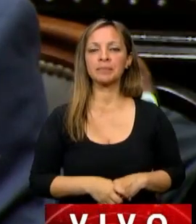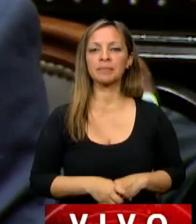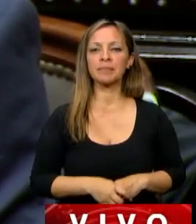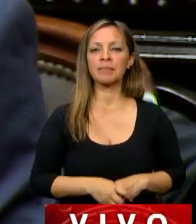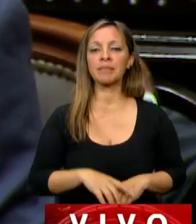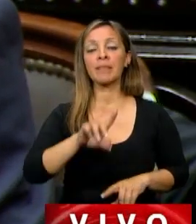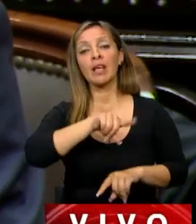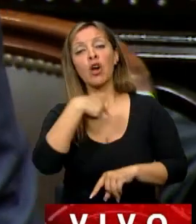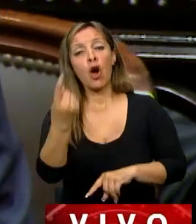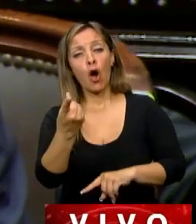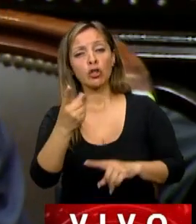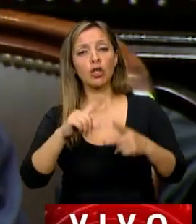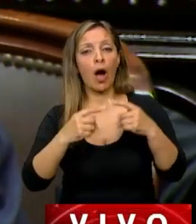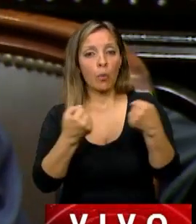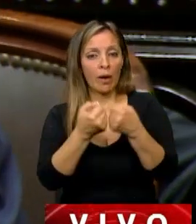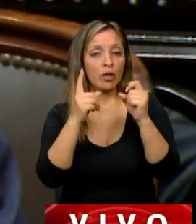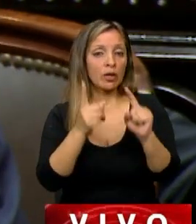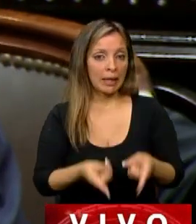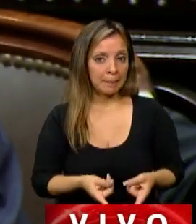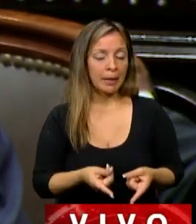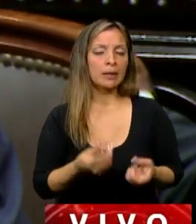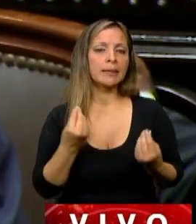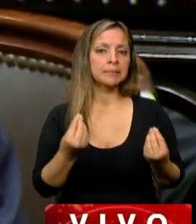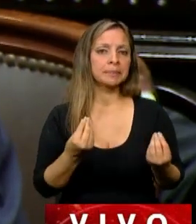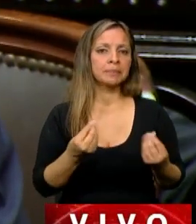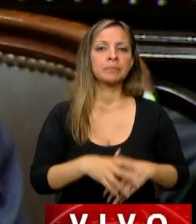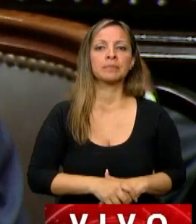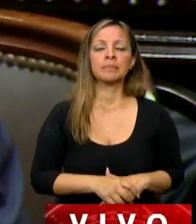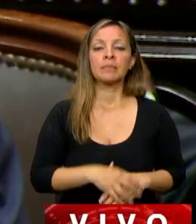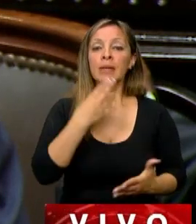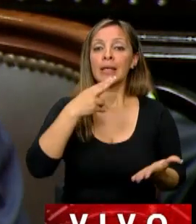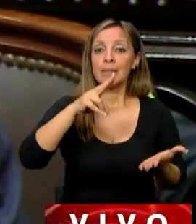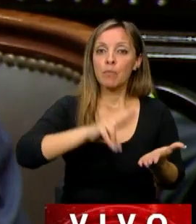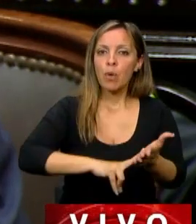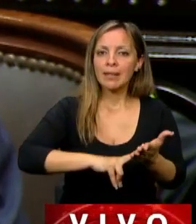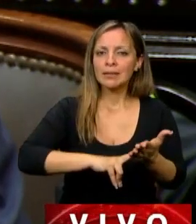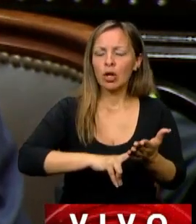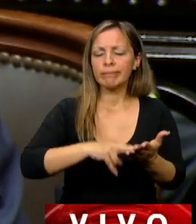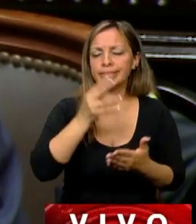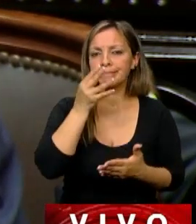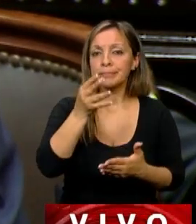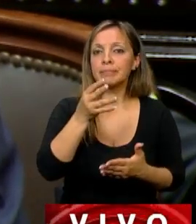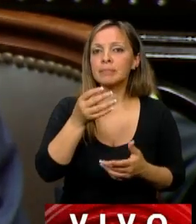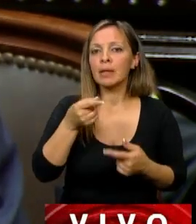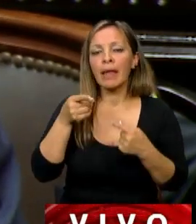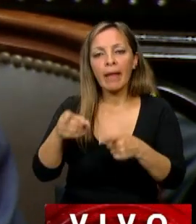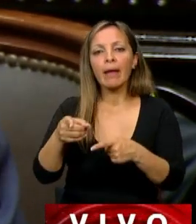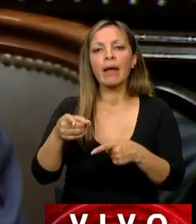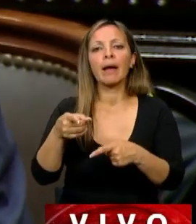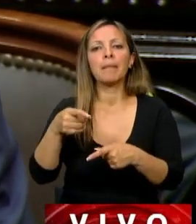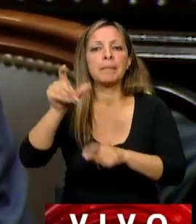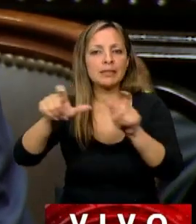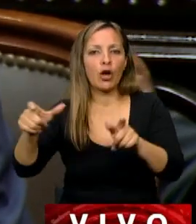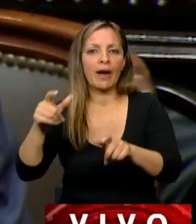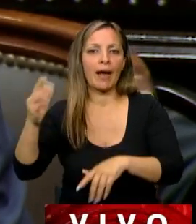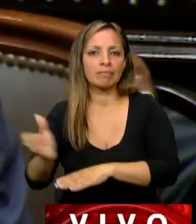También el otro consenso era que teníamos en la Argentina una presión impositiva que asfixiaba a los que producen, que asfixiaba